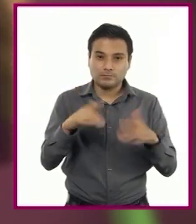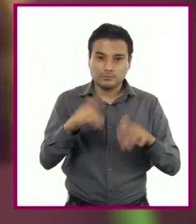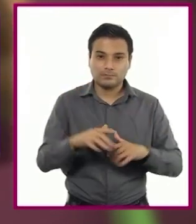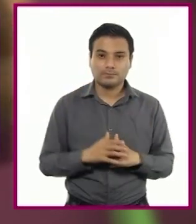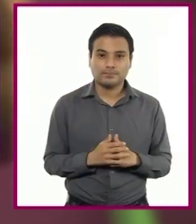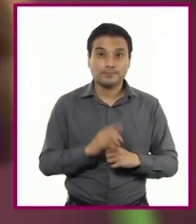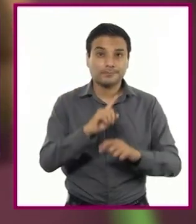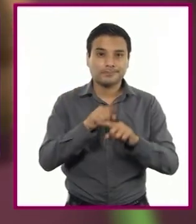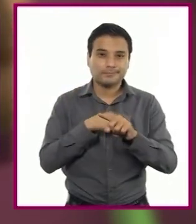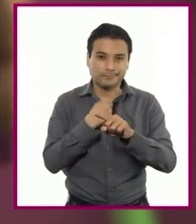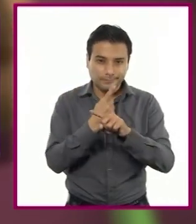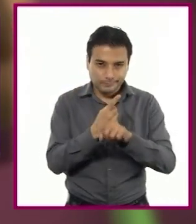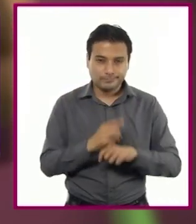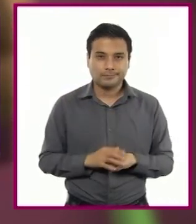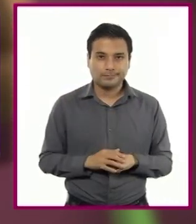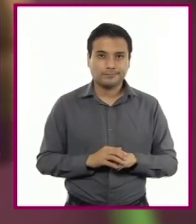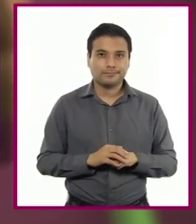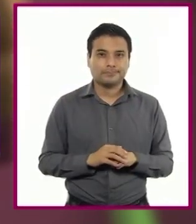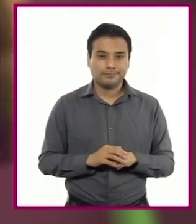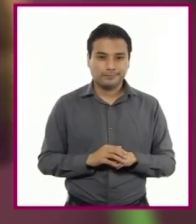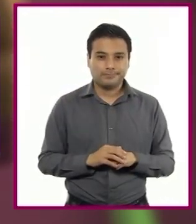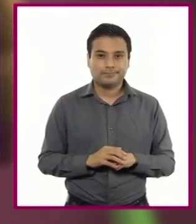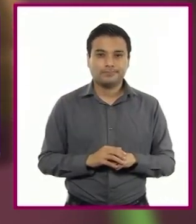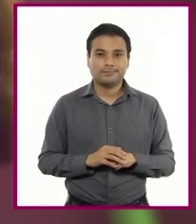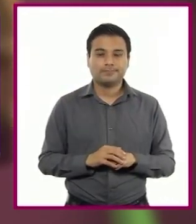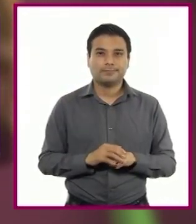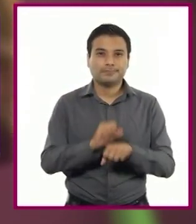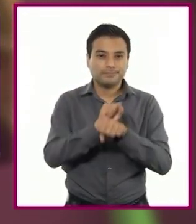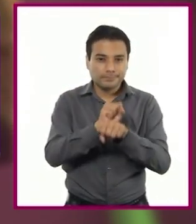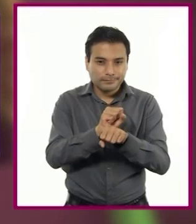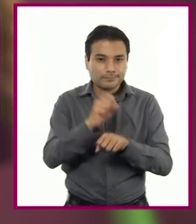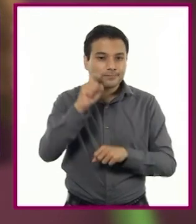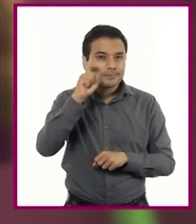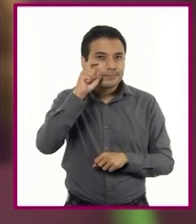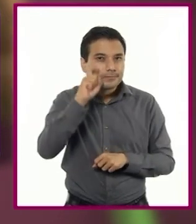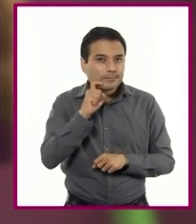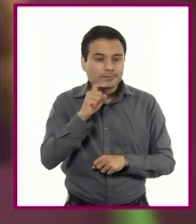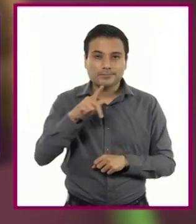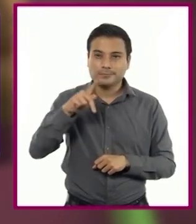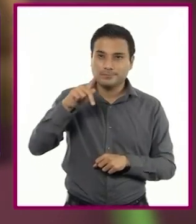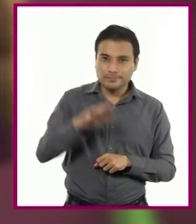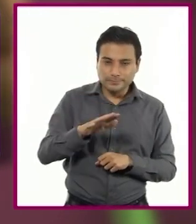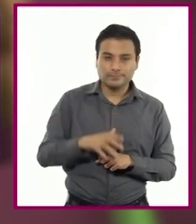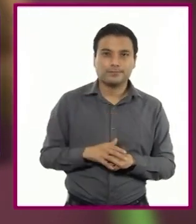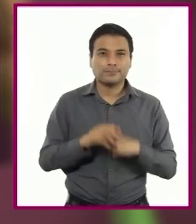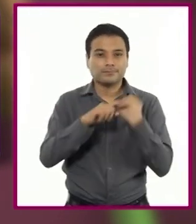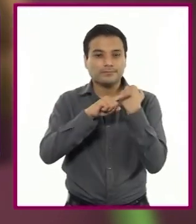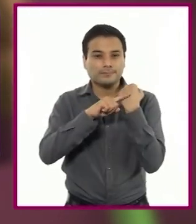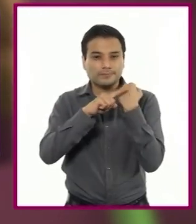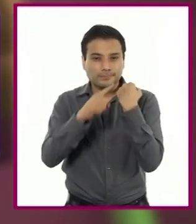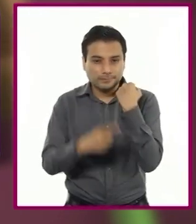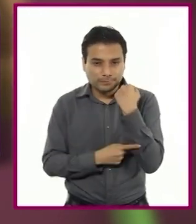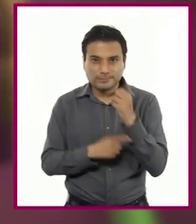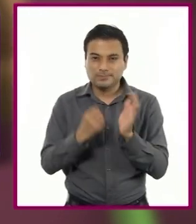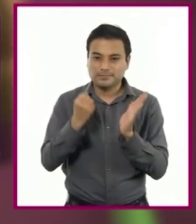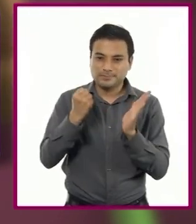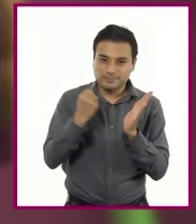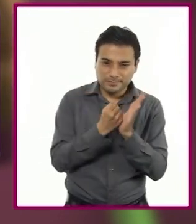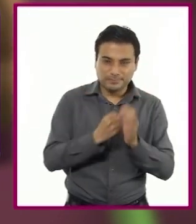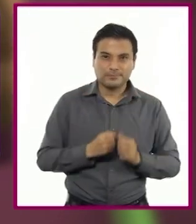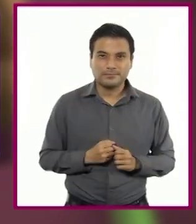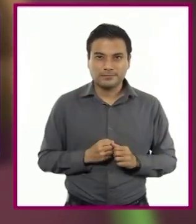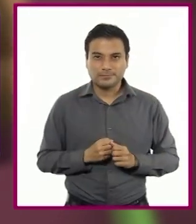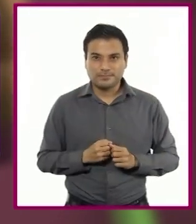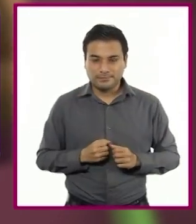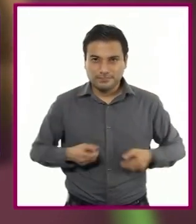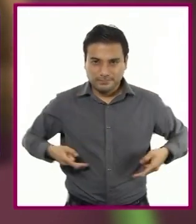Violación, esclavitud sexual, prostitución forzada, embarazo forzado, esterilización